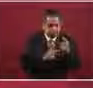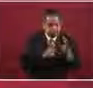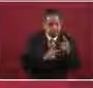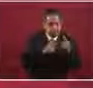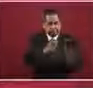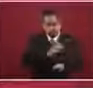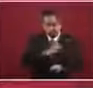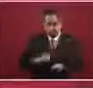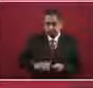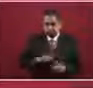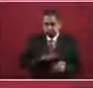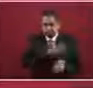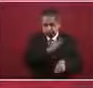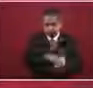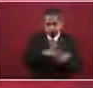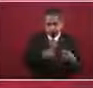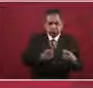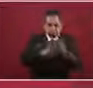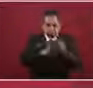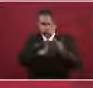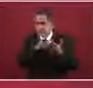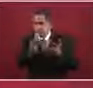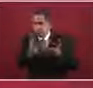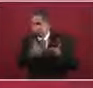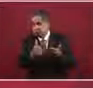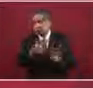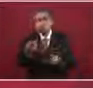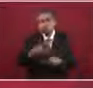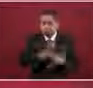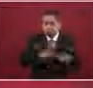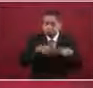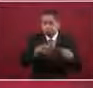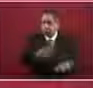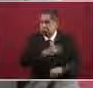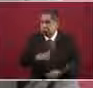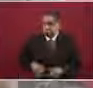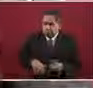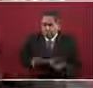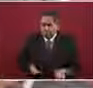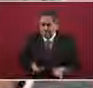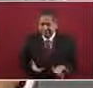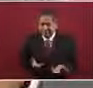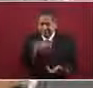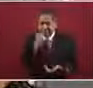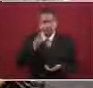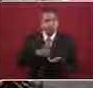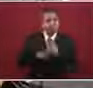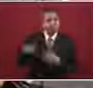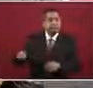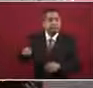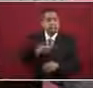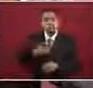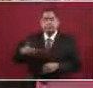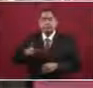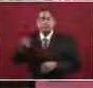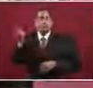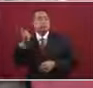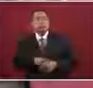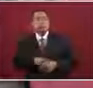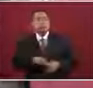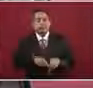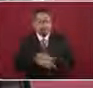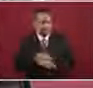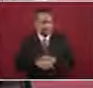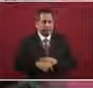candidatos y no los llenaban los requisitos, porque había consigna de